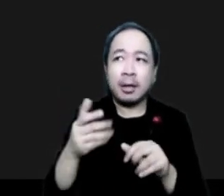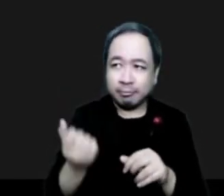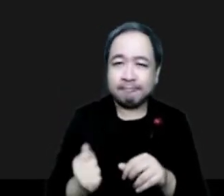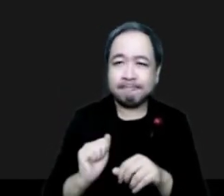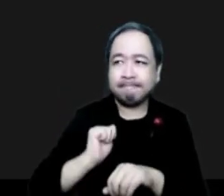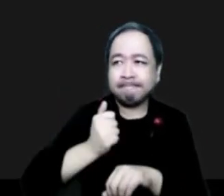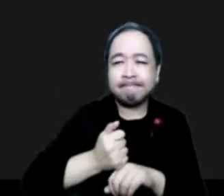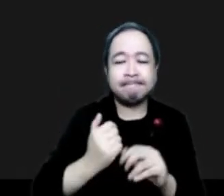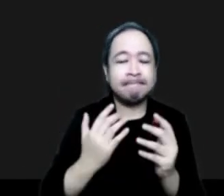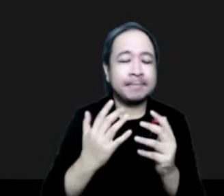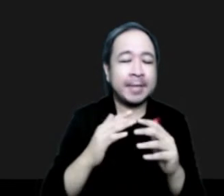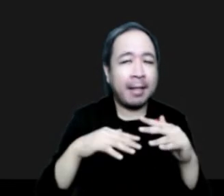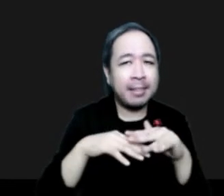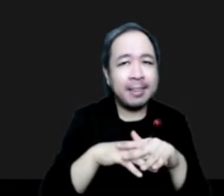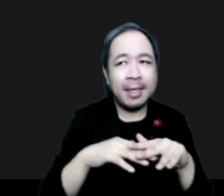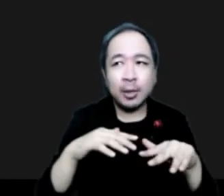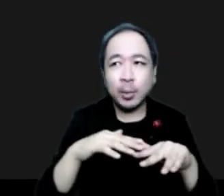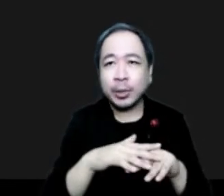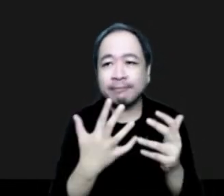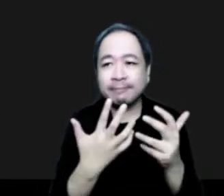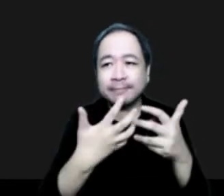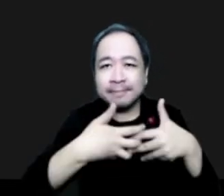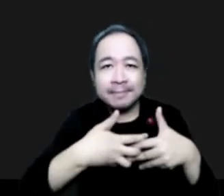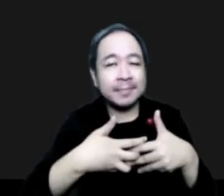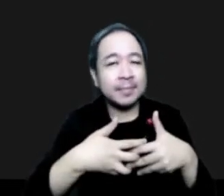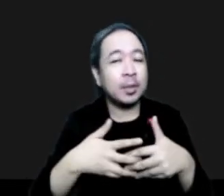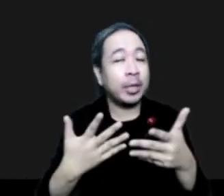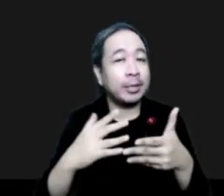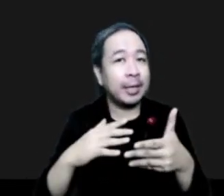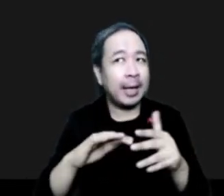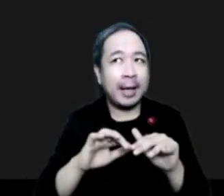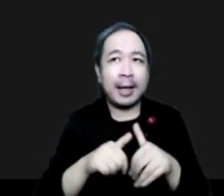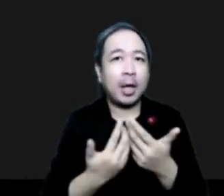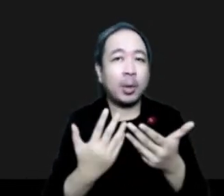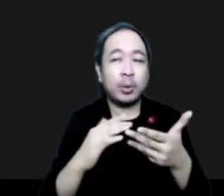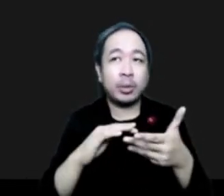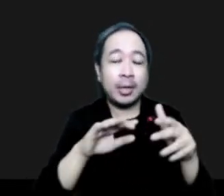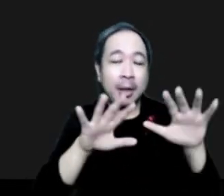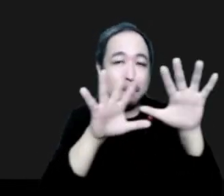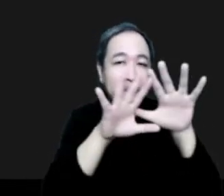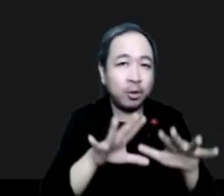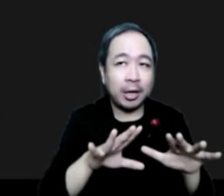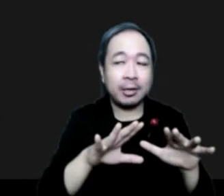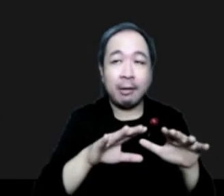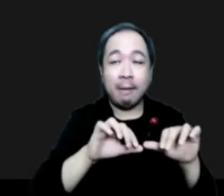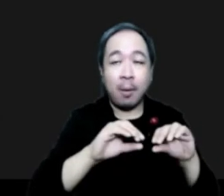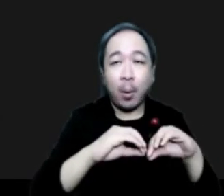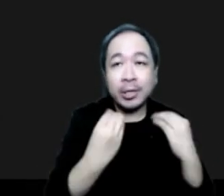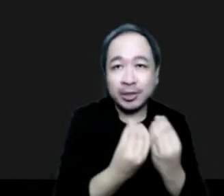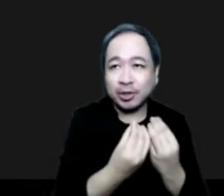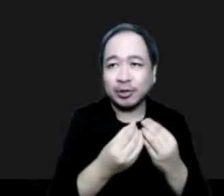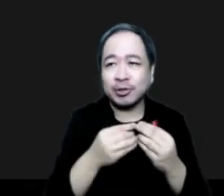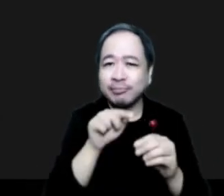de la Organización Meteorológica Mundial. Bueno, en primer lugar, presentar al CRRH, esta es